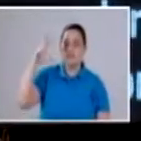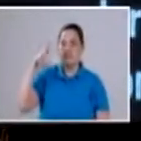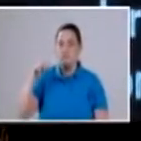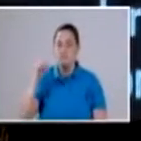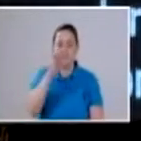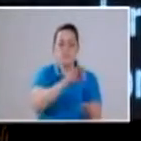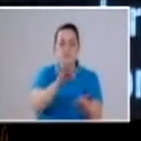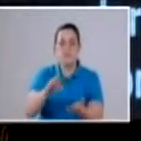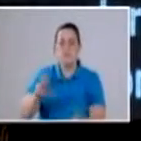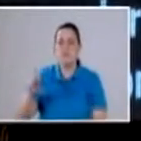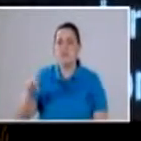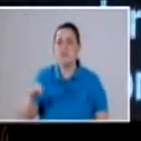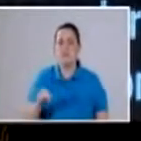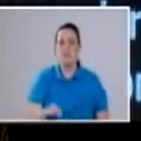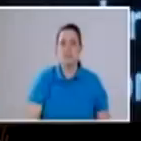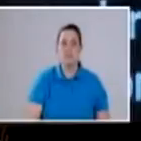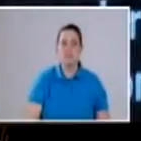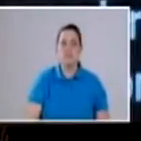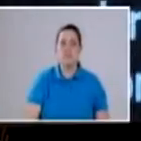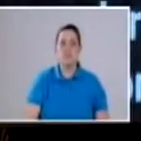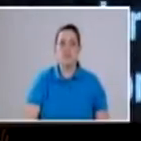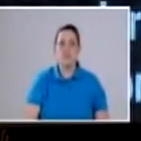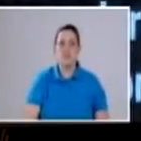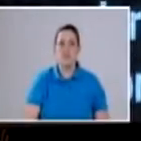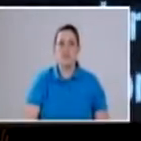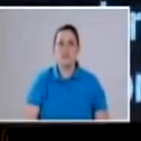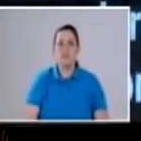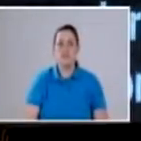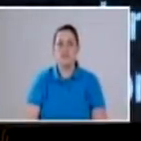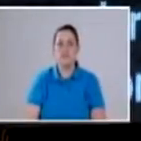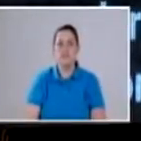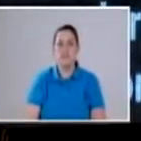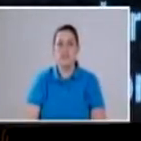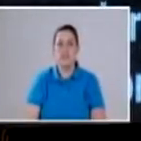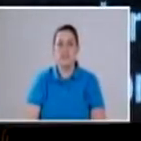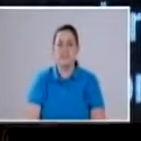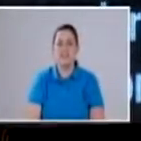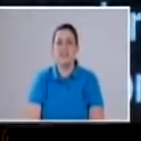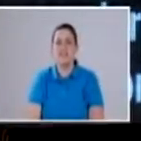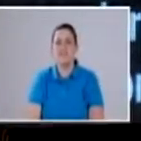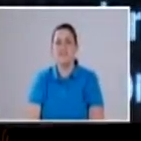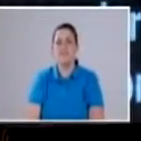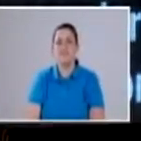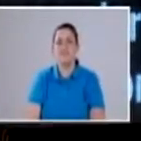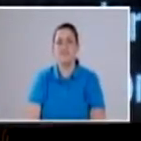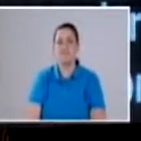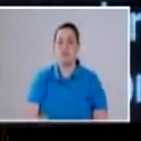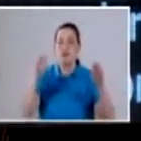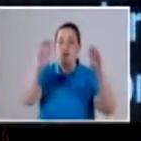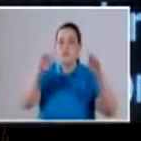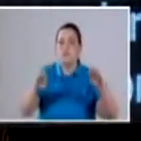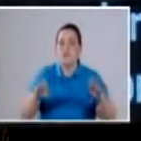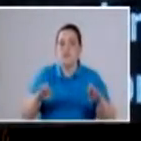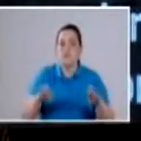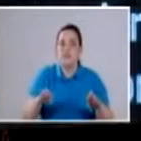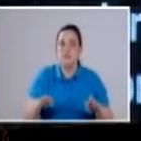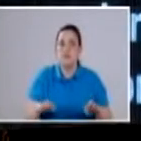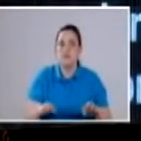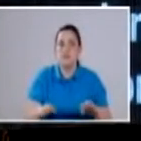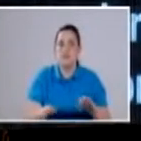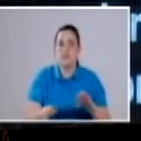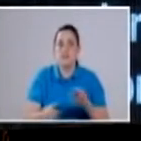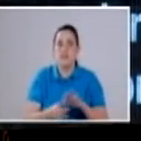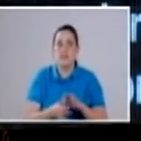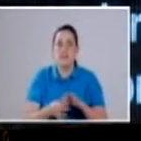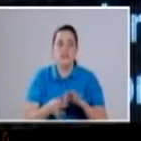atletas, hermano, no de estar pidiendo algo a cambio de lo que uno haga, sino que dijeron: yo voy a hacer esto y yo le quiero agradar al que